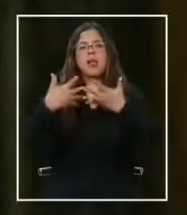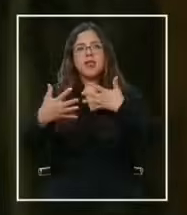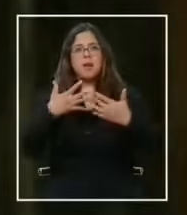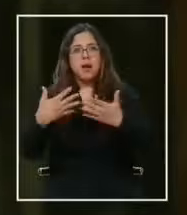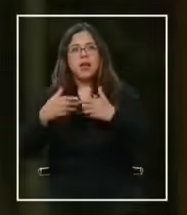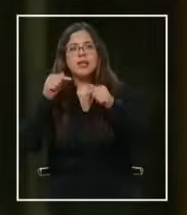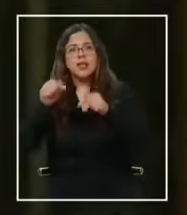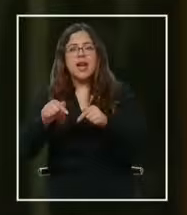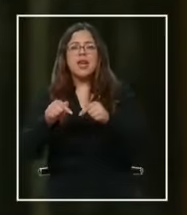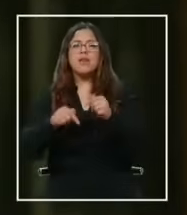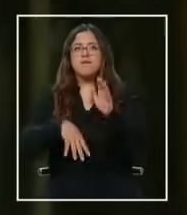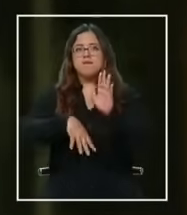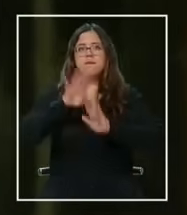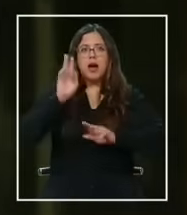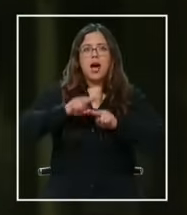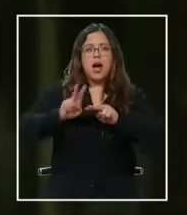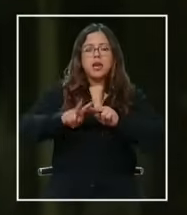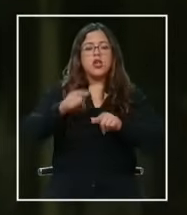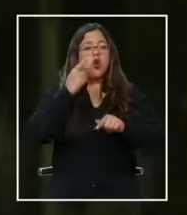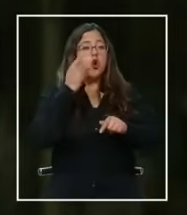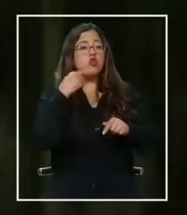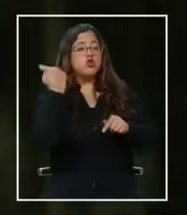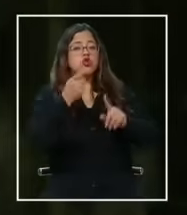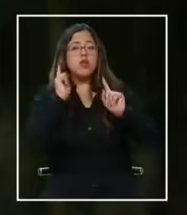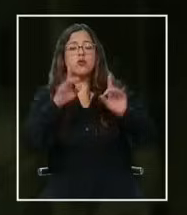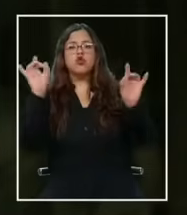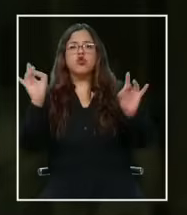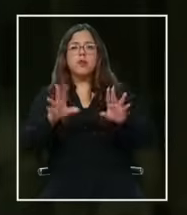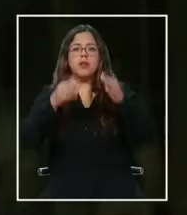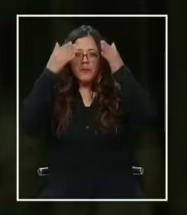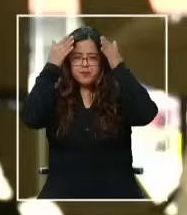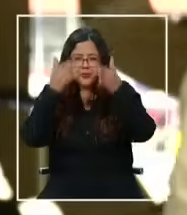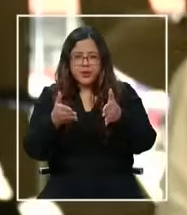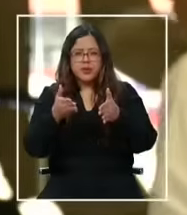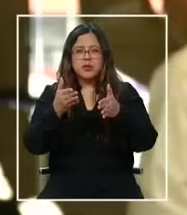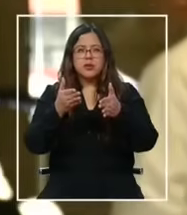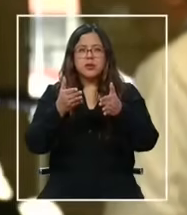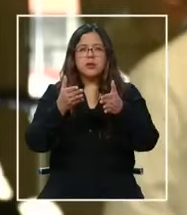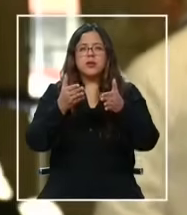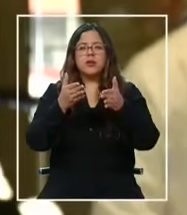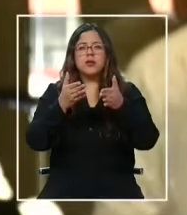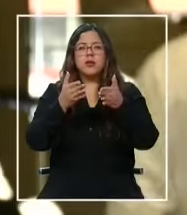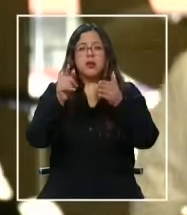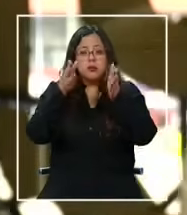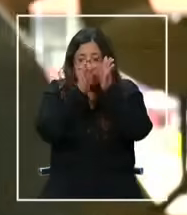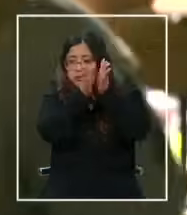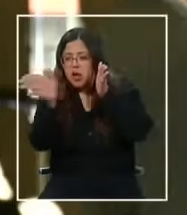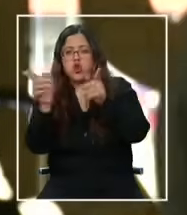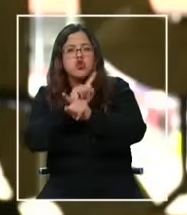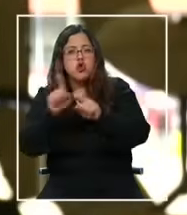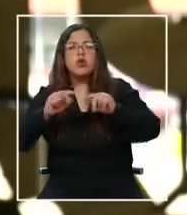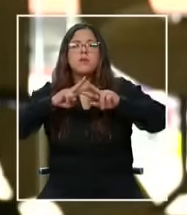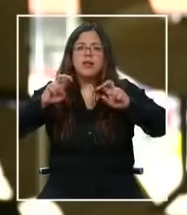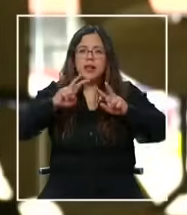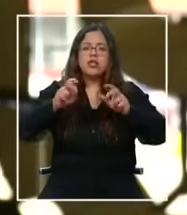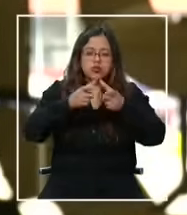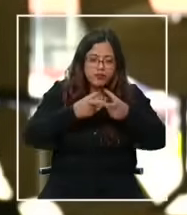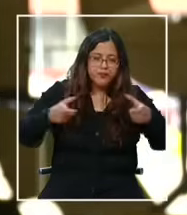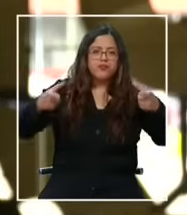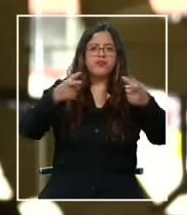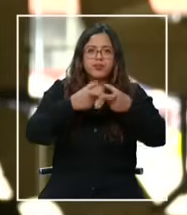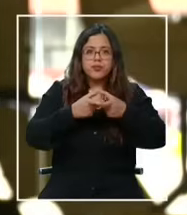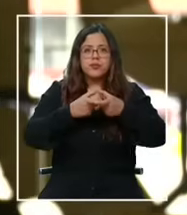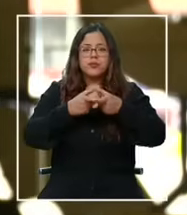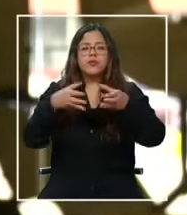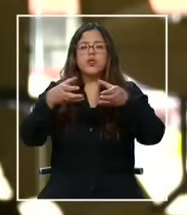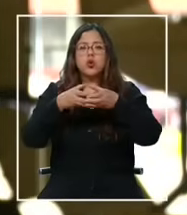y van más allá Nosotros tenemos que tener una sola mirada no doble estándar y investigar a fondo a través de una comisión investigadora